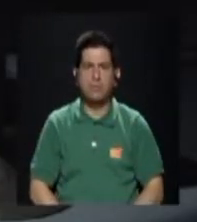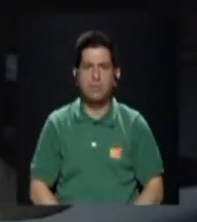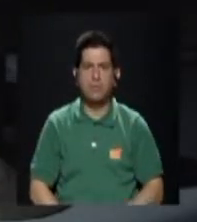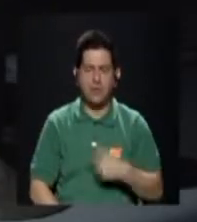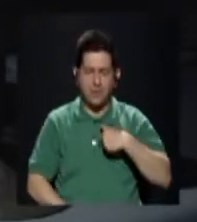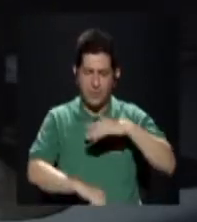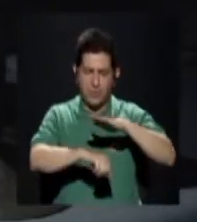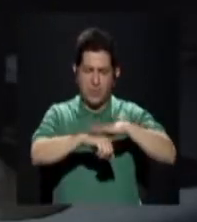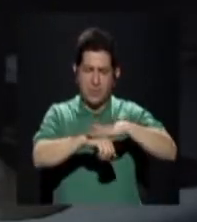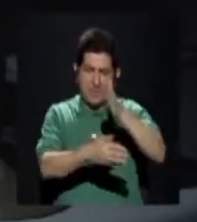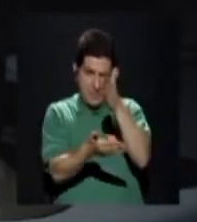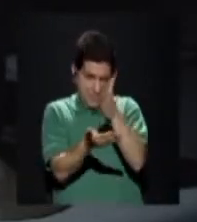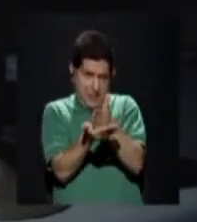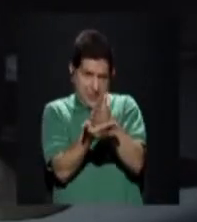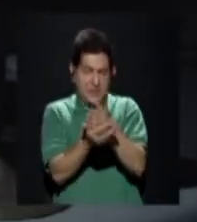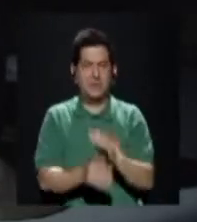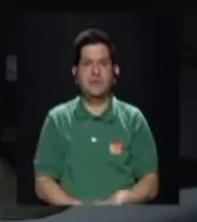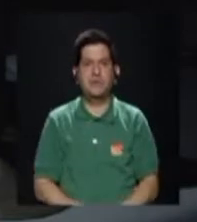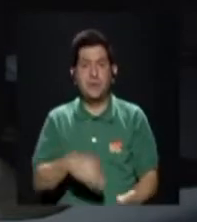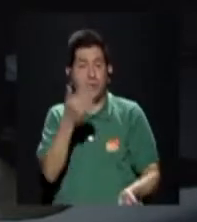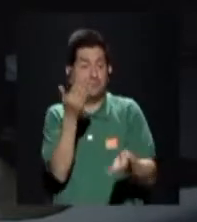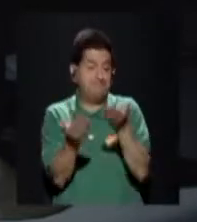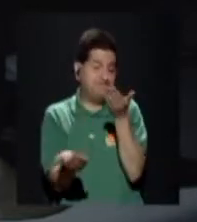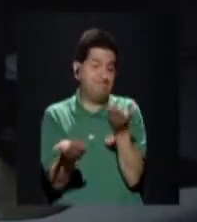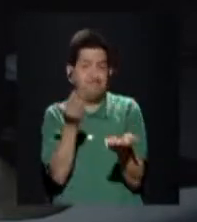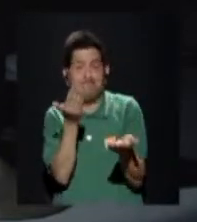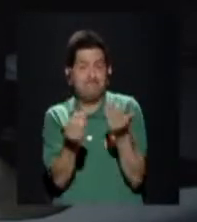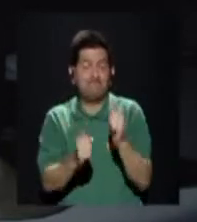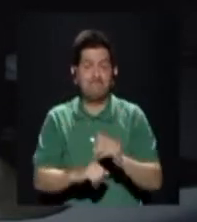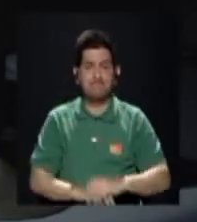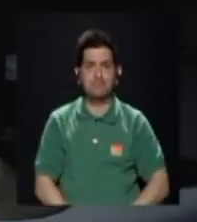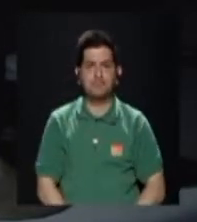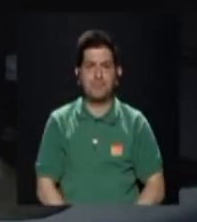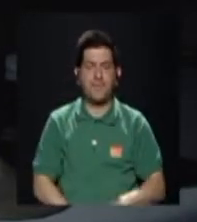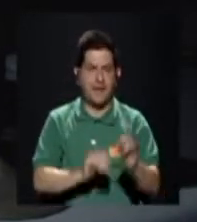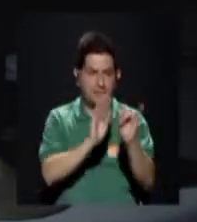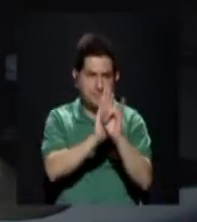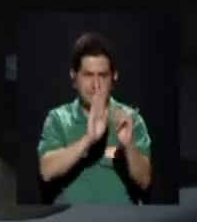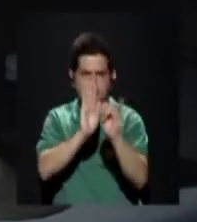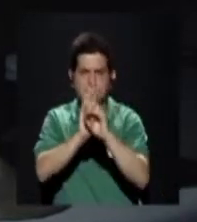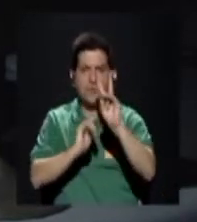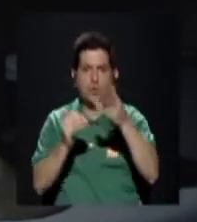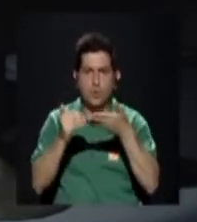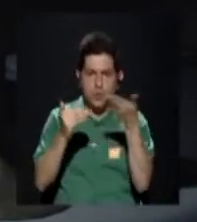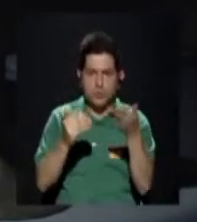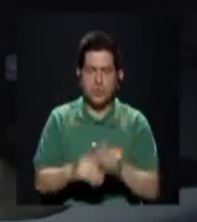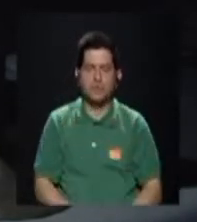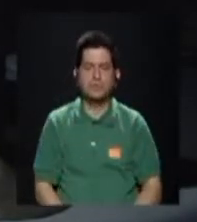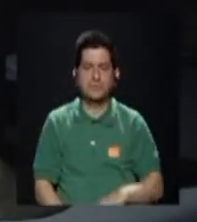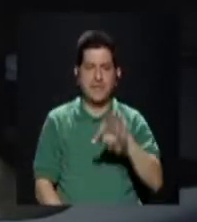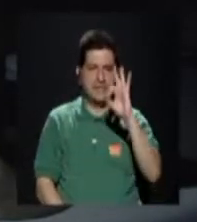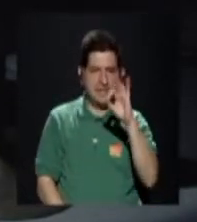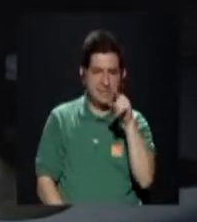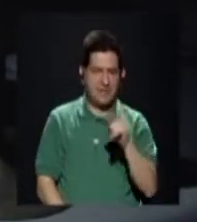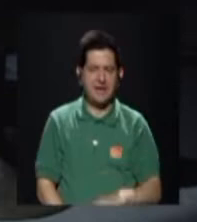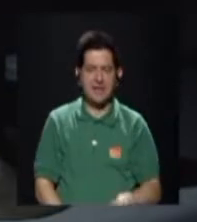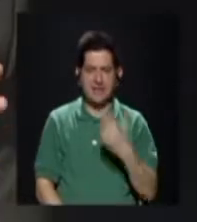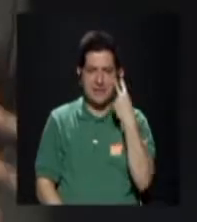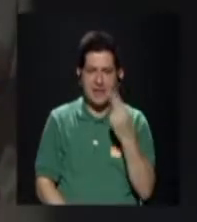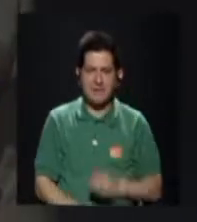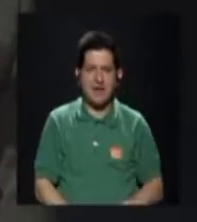permito interrumpir. Probablemente haya que identificar dos factores que don Felipe implícitamente está